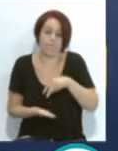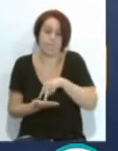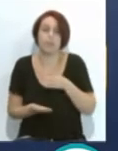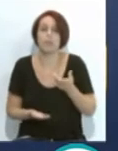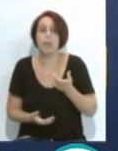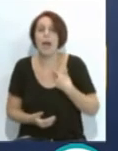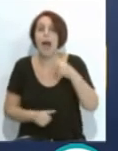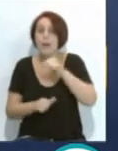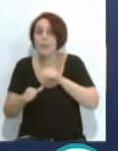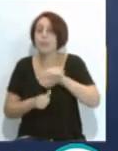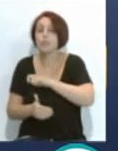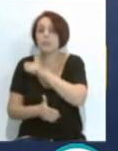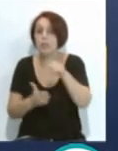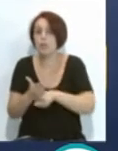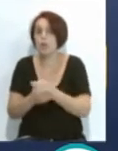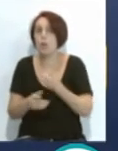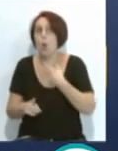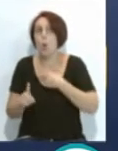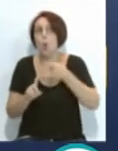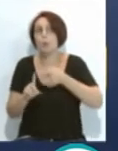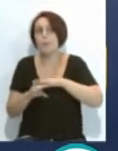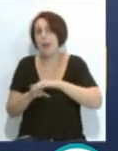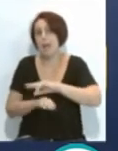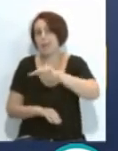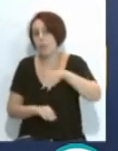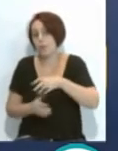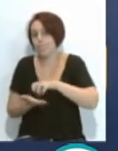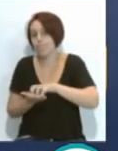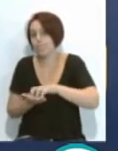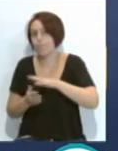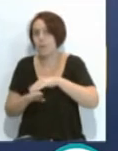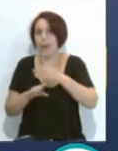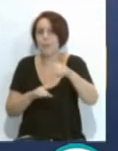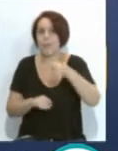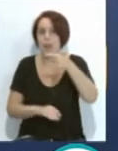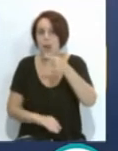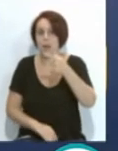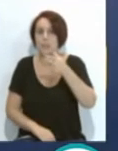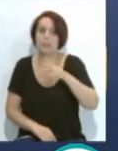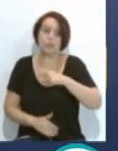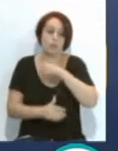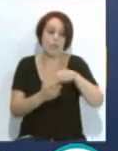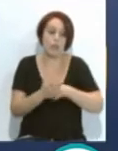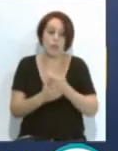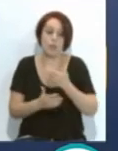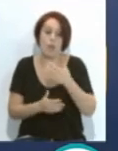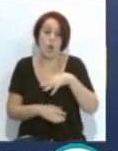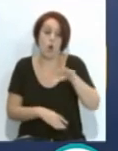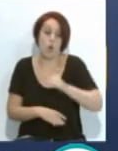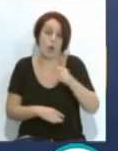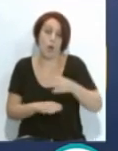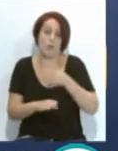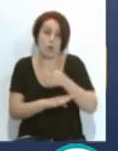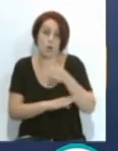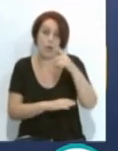hubo contrataciones que te servían para segunda con dudas para primera y contrataciones en el caso de las compras obligatorias en